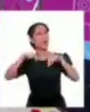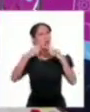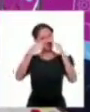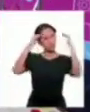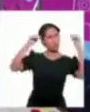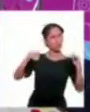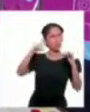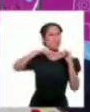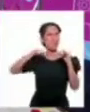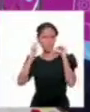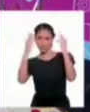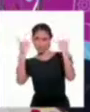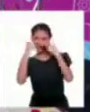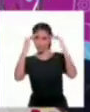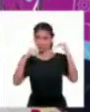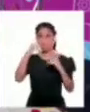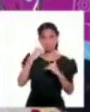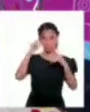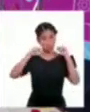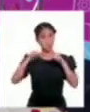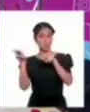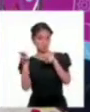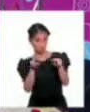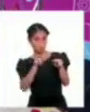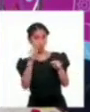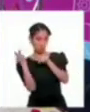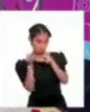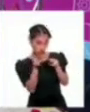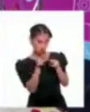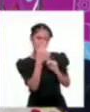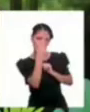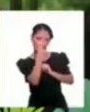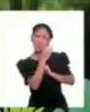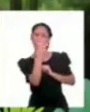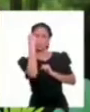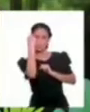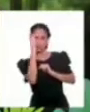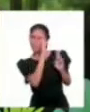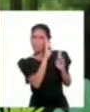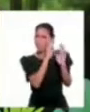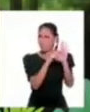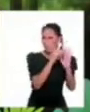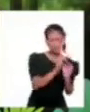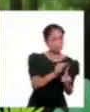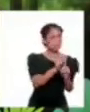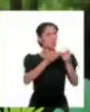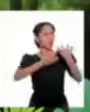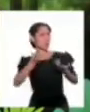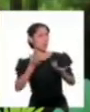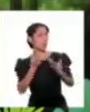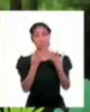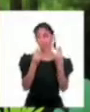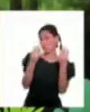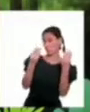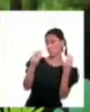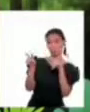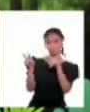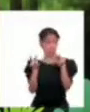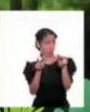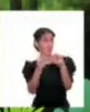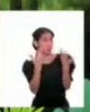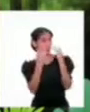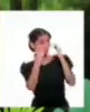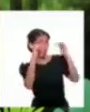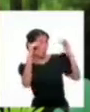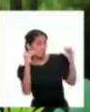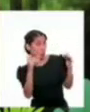y los niños sí tienen un trato especial a diferencia de los adultos? Imagino que es porque muchos se dieron cuenta de que los